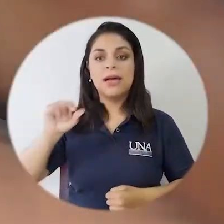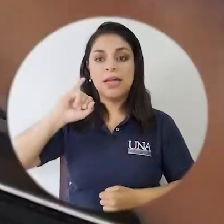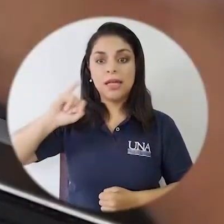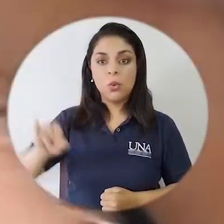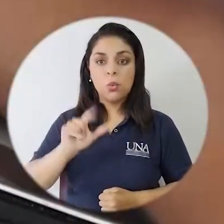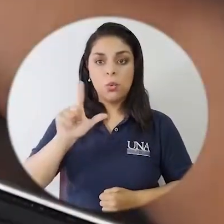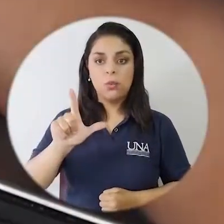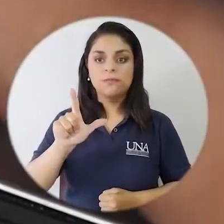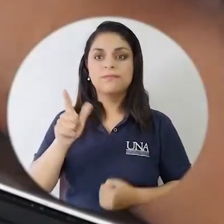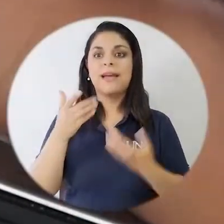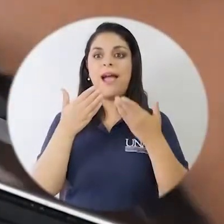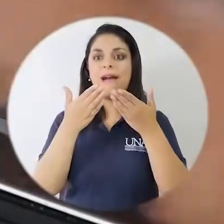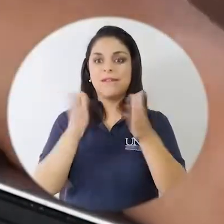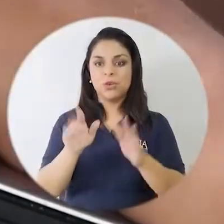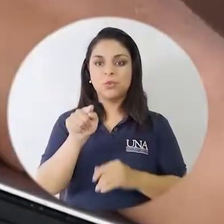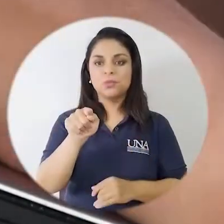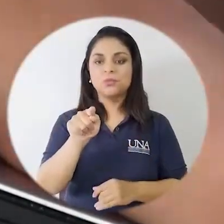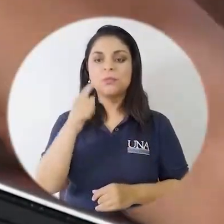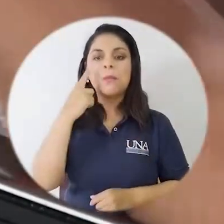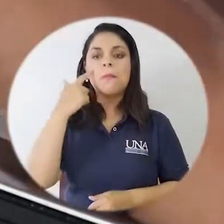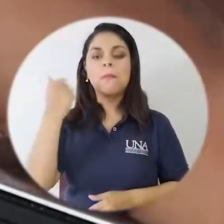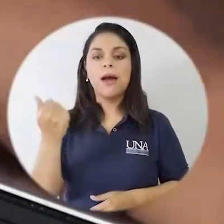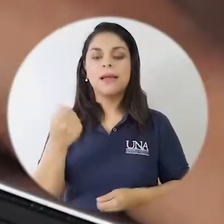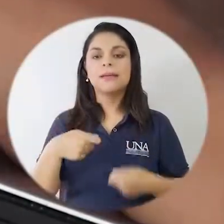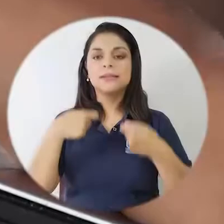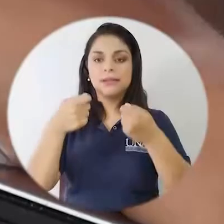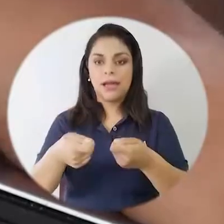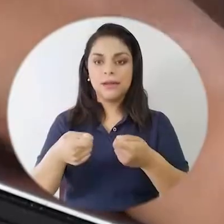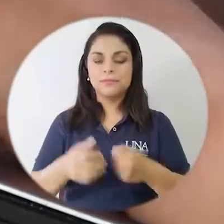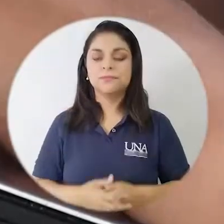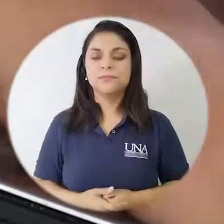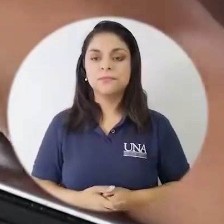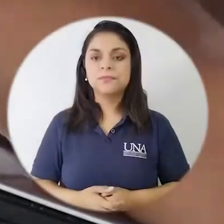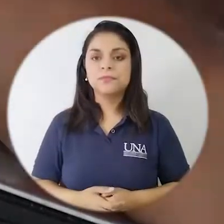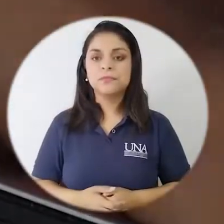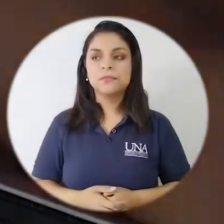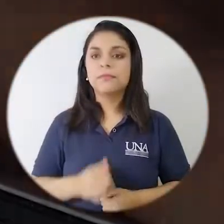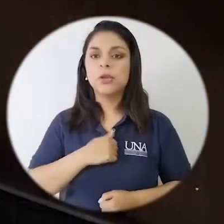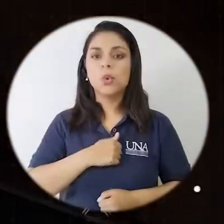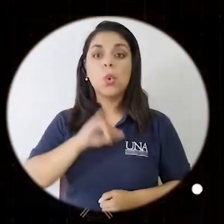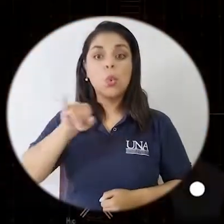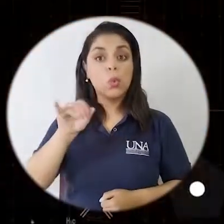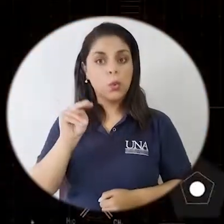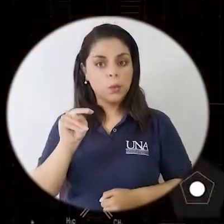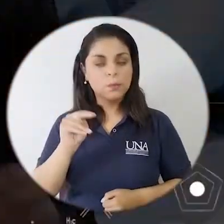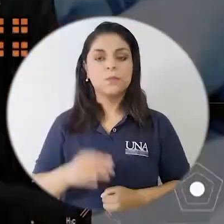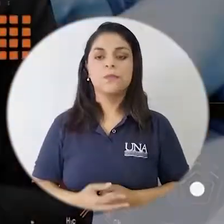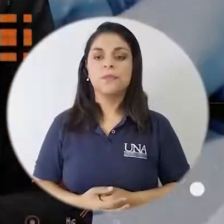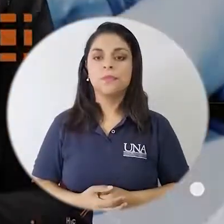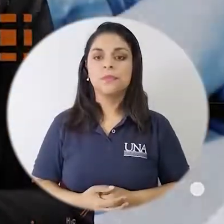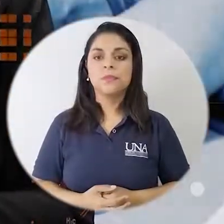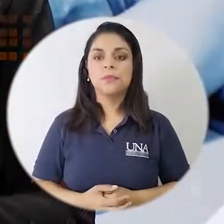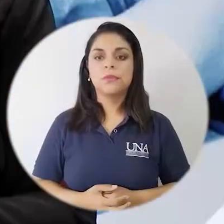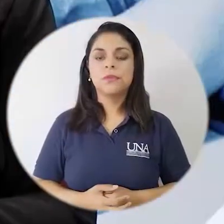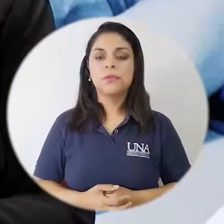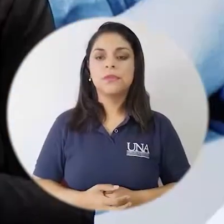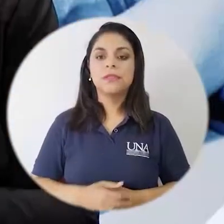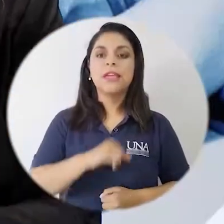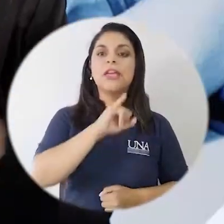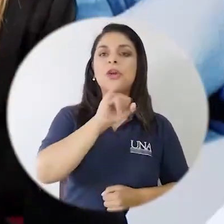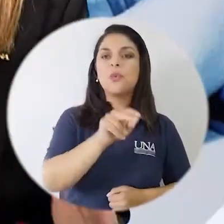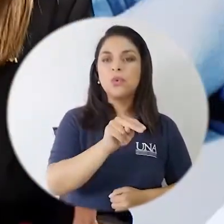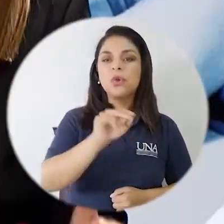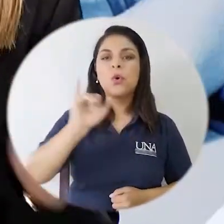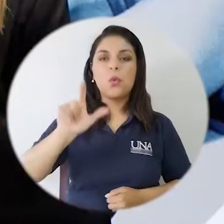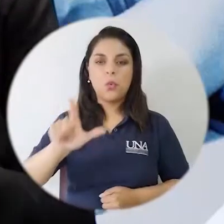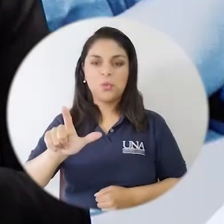última semana de julio, están habilitadas para entrega, no, perdón, de junio. Se dieron todo, no todo